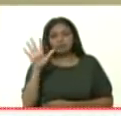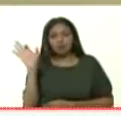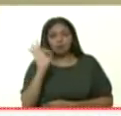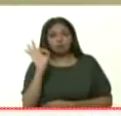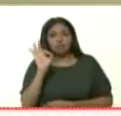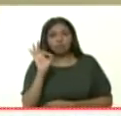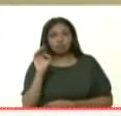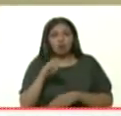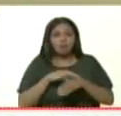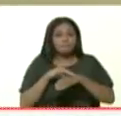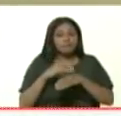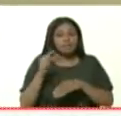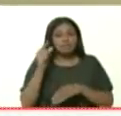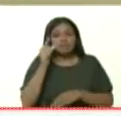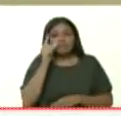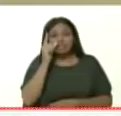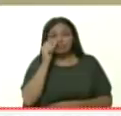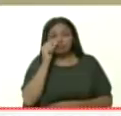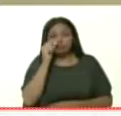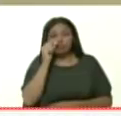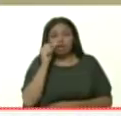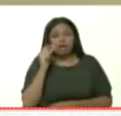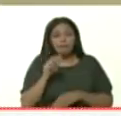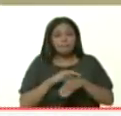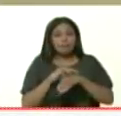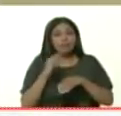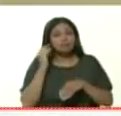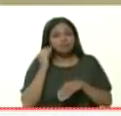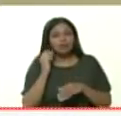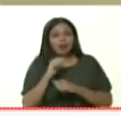de los ministros son mujeres, aunque la vicepresidenta